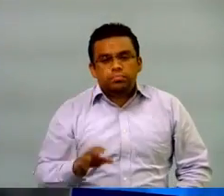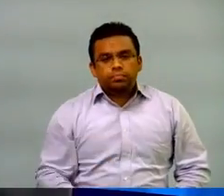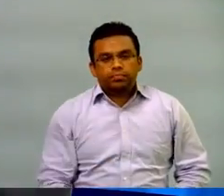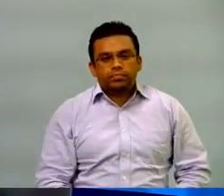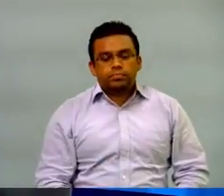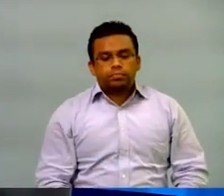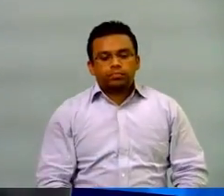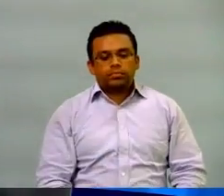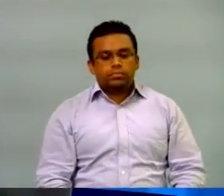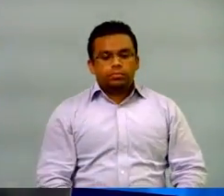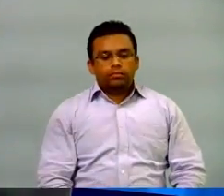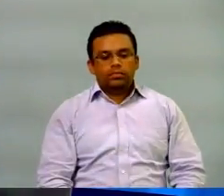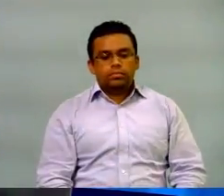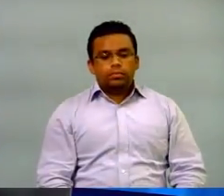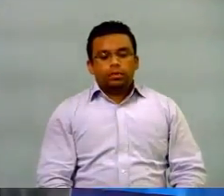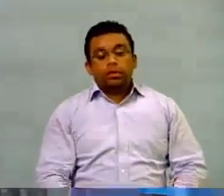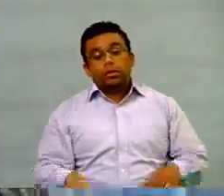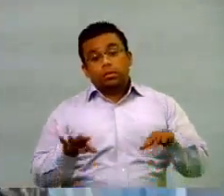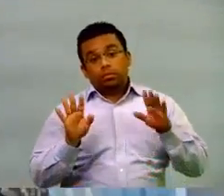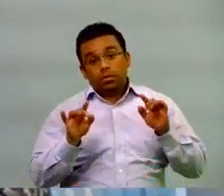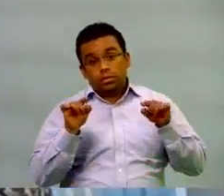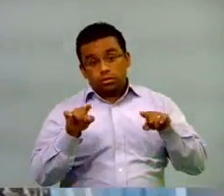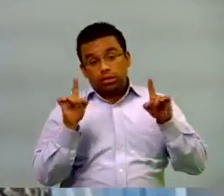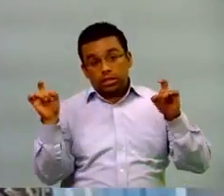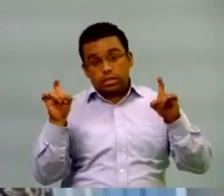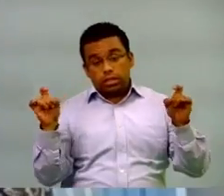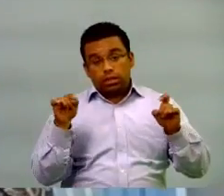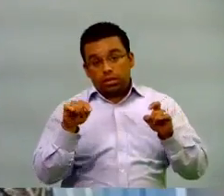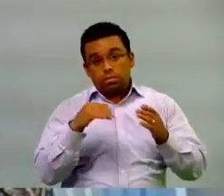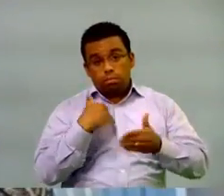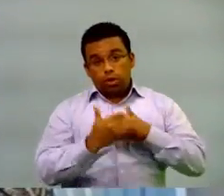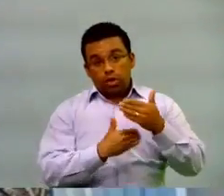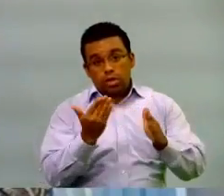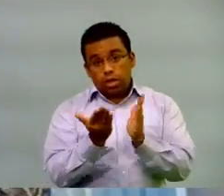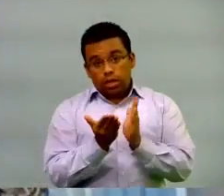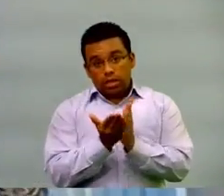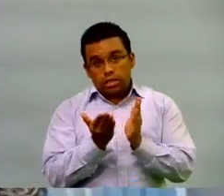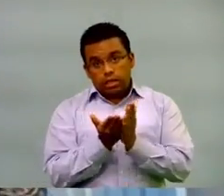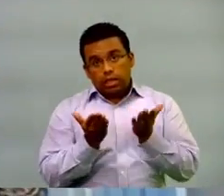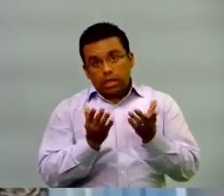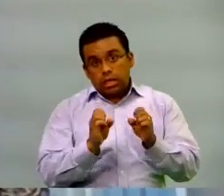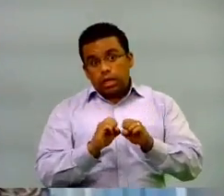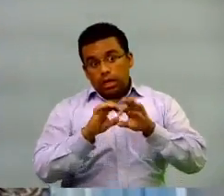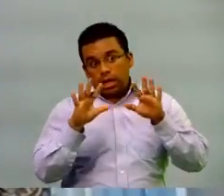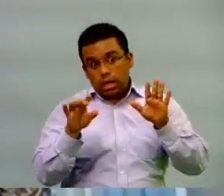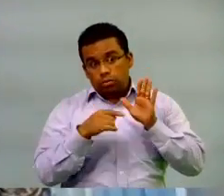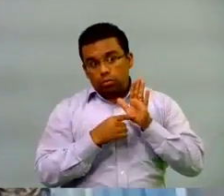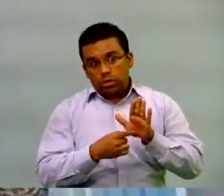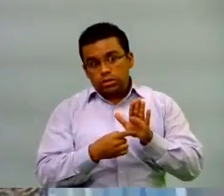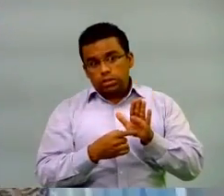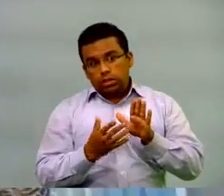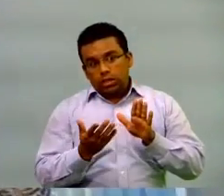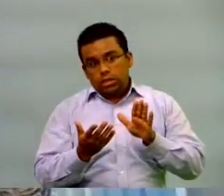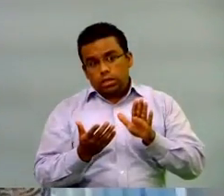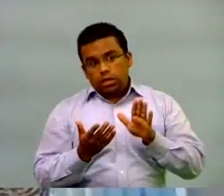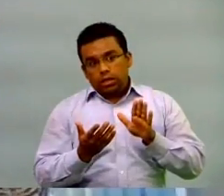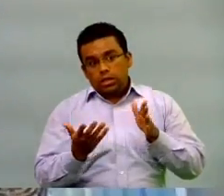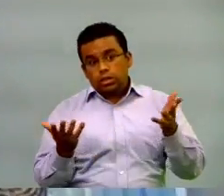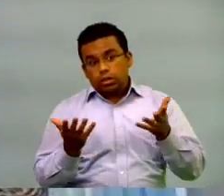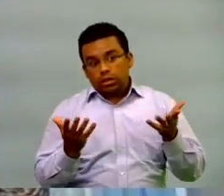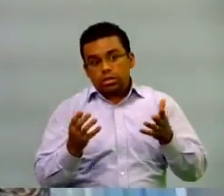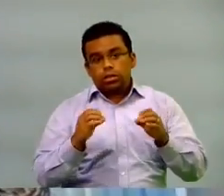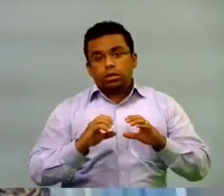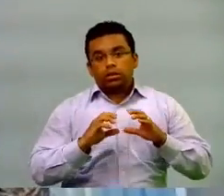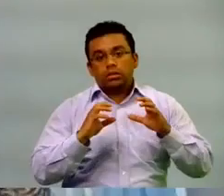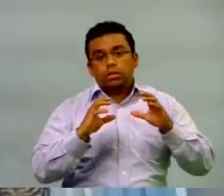Tiene que ver con la incorporación de tecnología en el proceso educativo, que puede estar obviamente mediado en la sala de